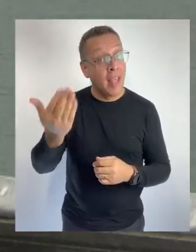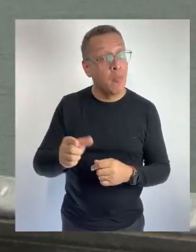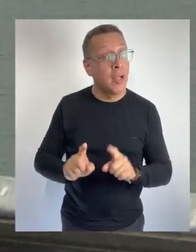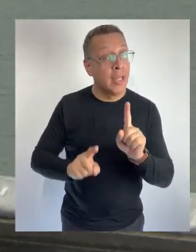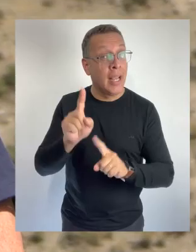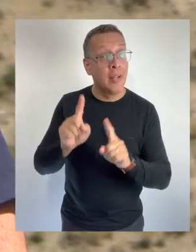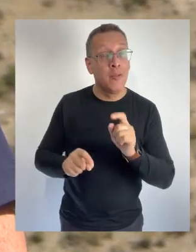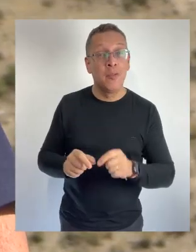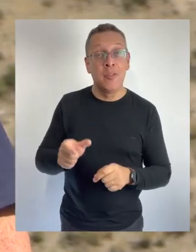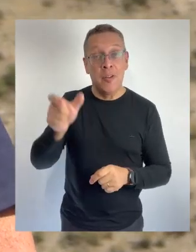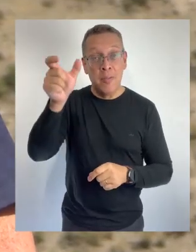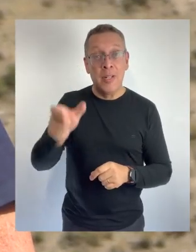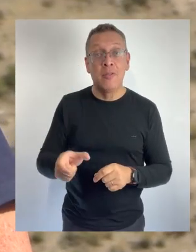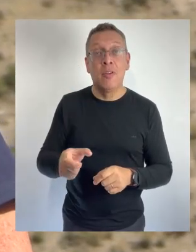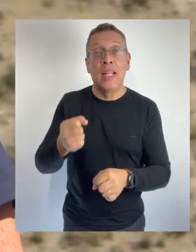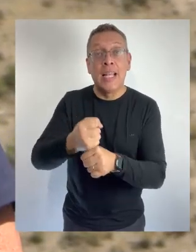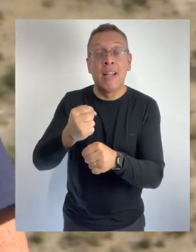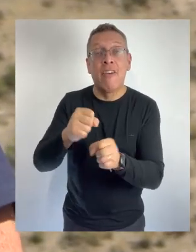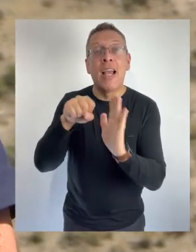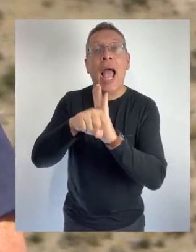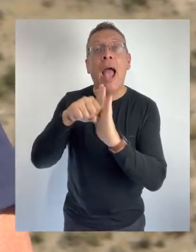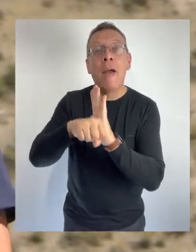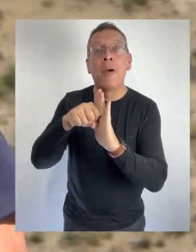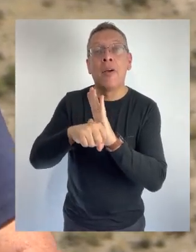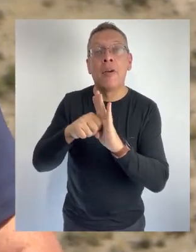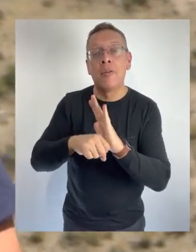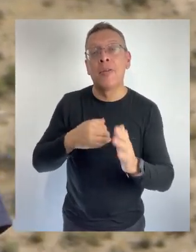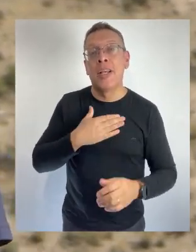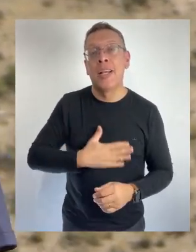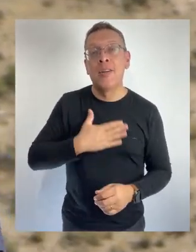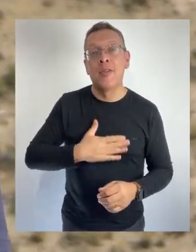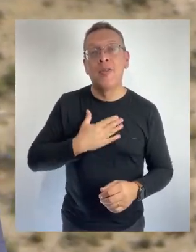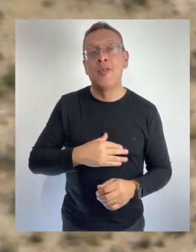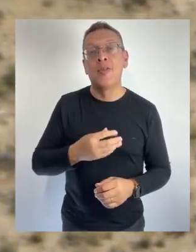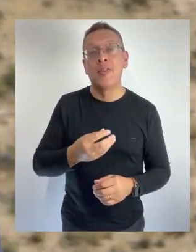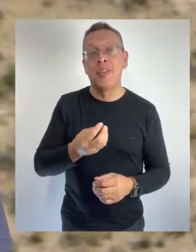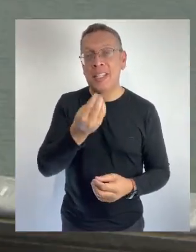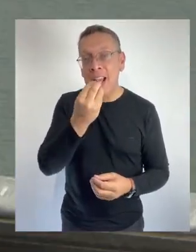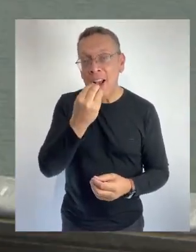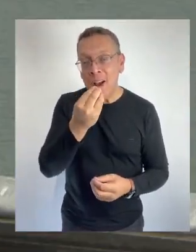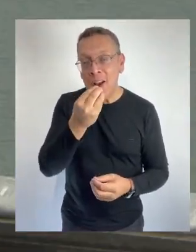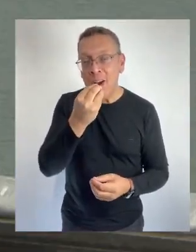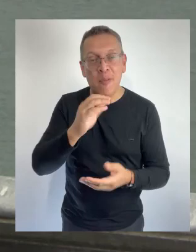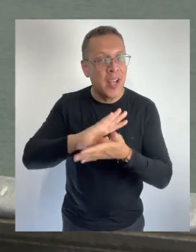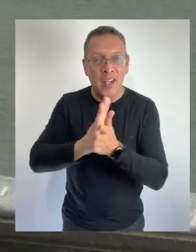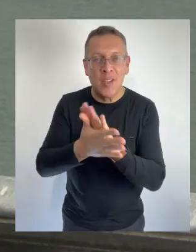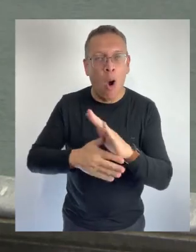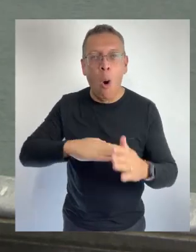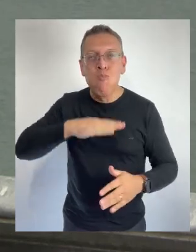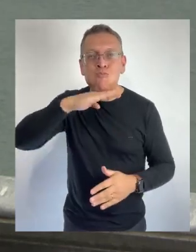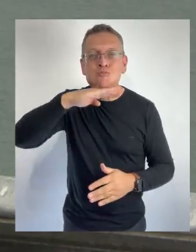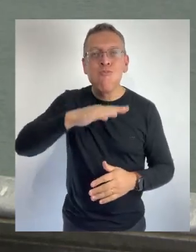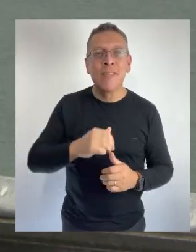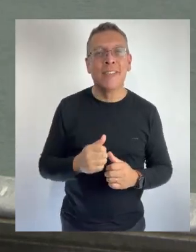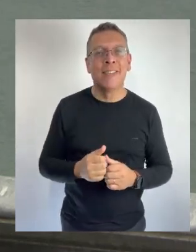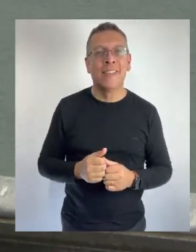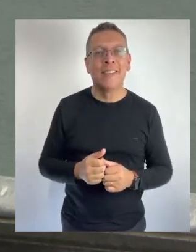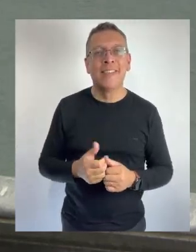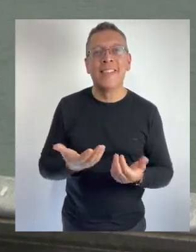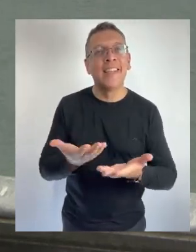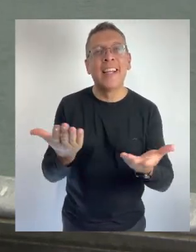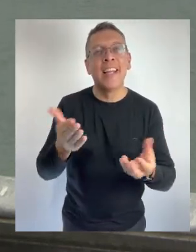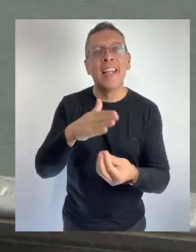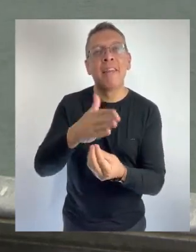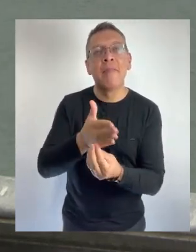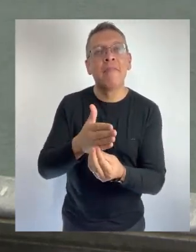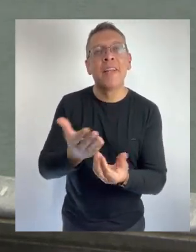de producción también, camarógrafo, me encanta comerse toda la comida, así que no te preocupes y vamos a encontrar un video bueno. Así que, ¿qué nos va a preparar? Algo muy, muy sencillo.